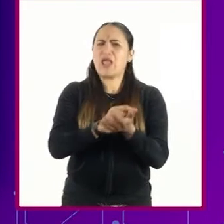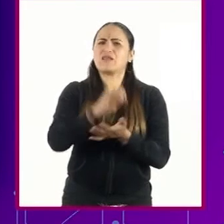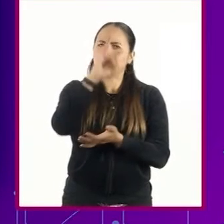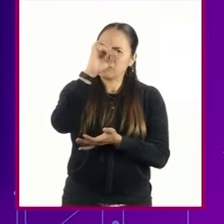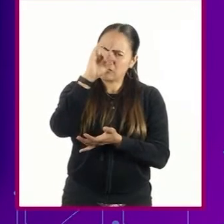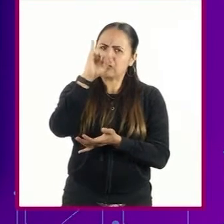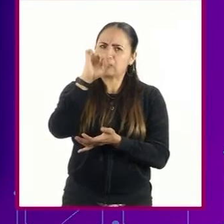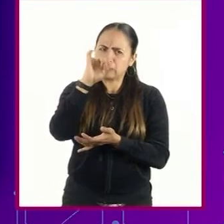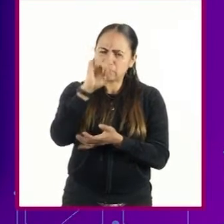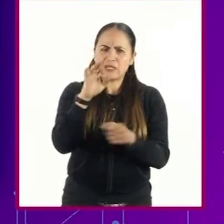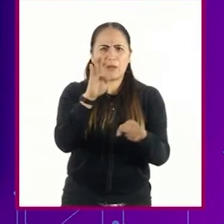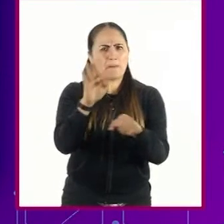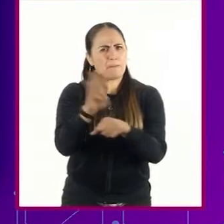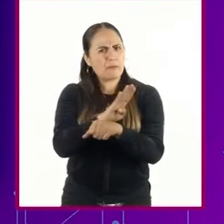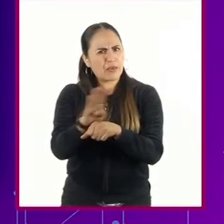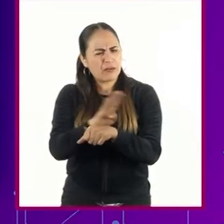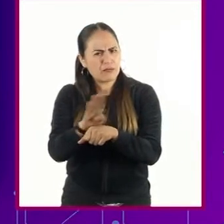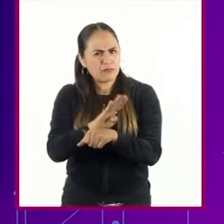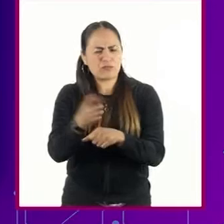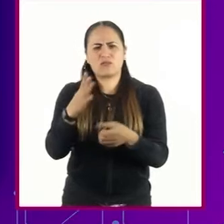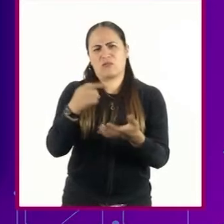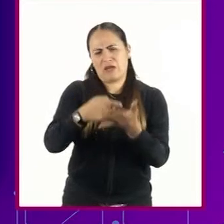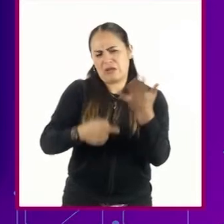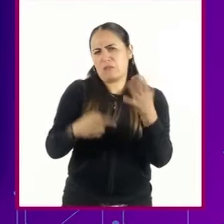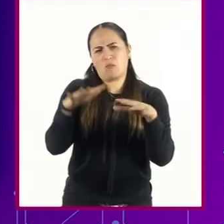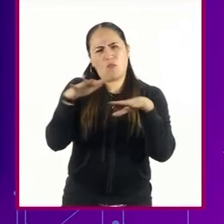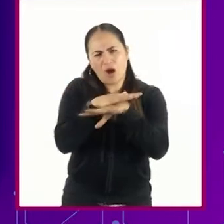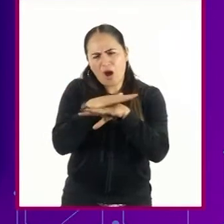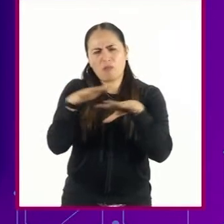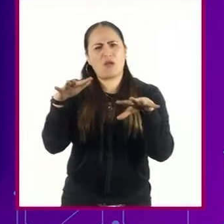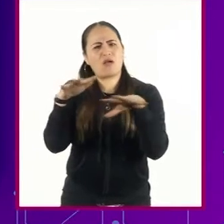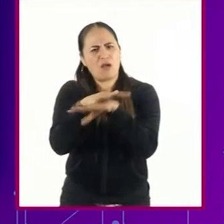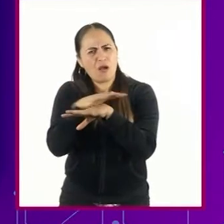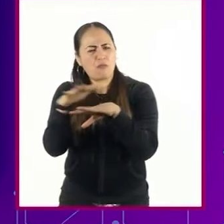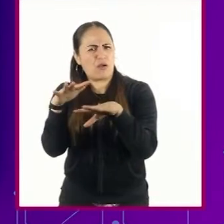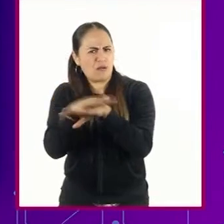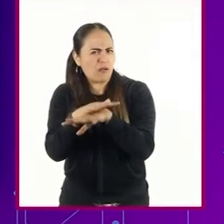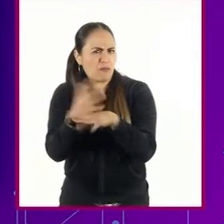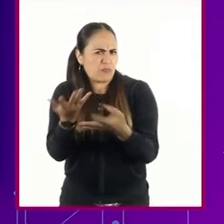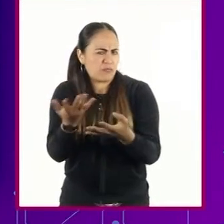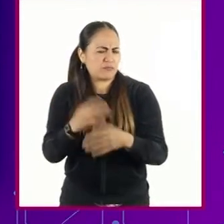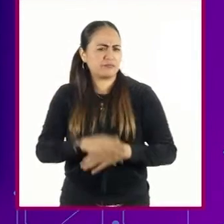refiero al nivel constitucional, sino a todo el cuerpo de leyes